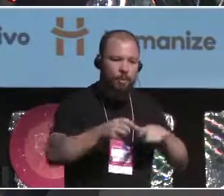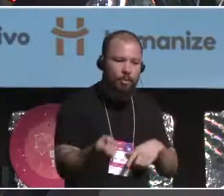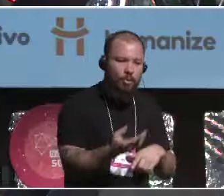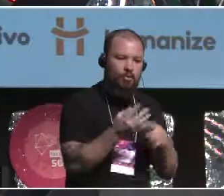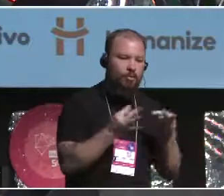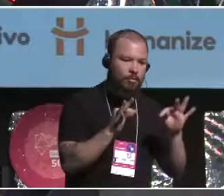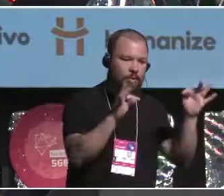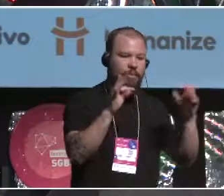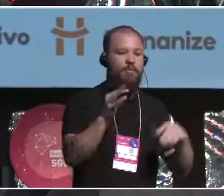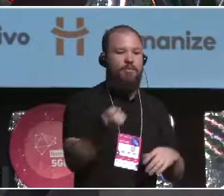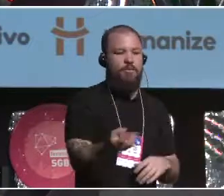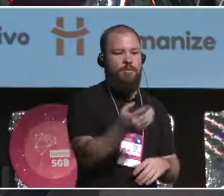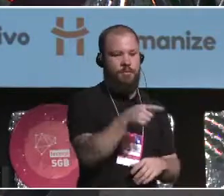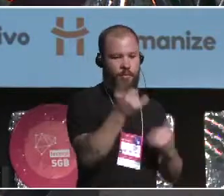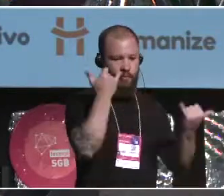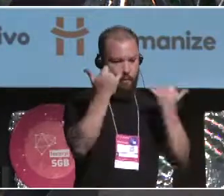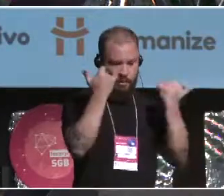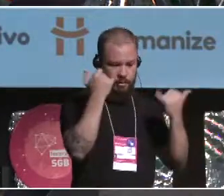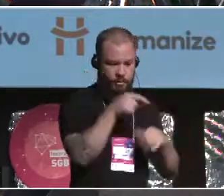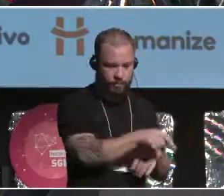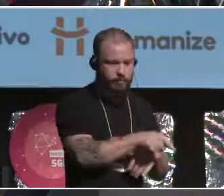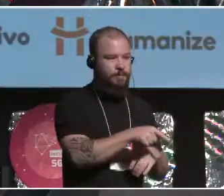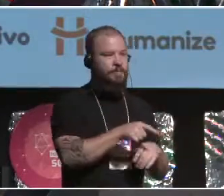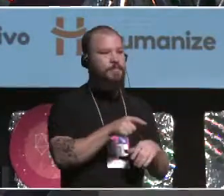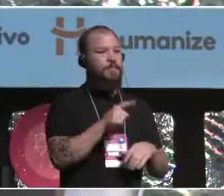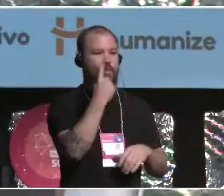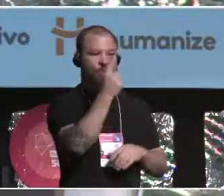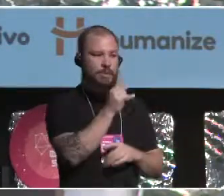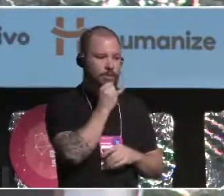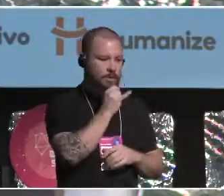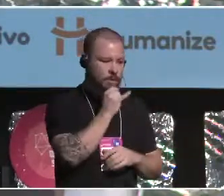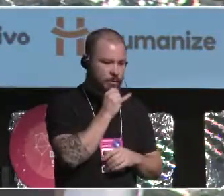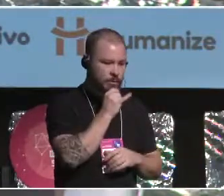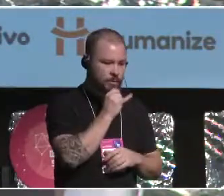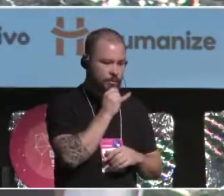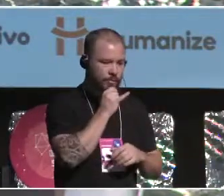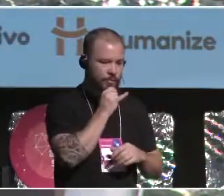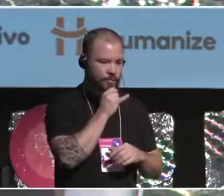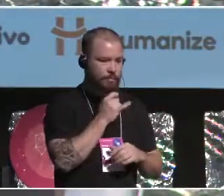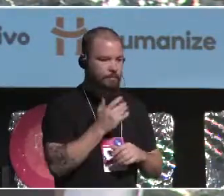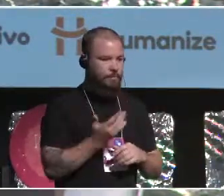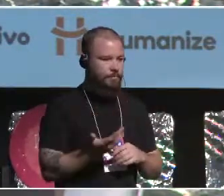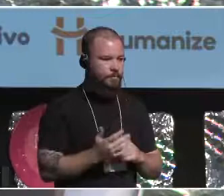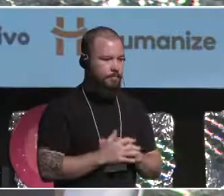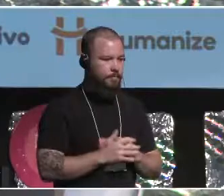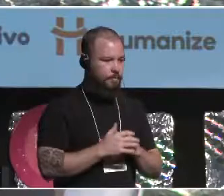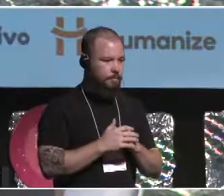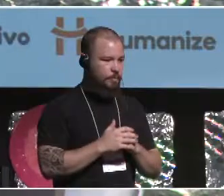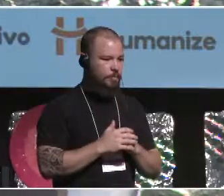información. Un ejemplo de lo que estamos haciendo nosotros dentro del marco de la alianza que